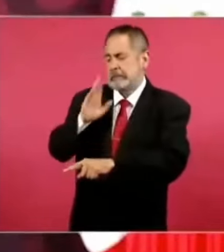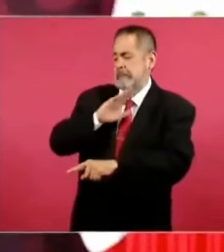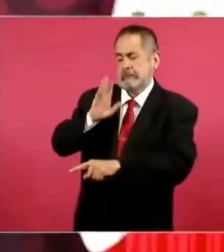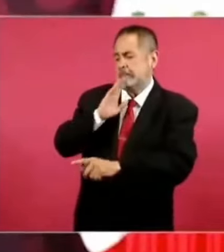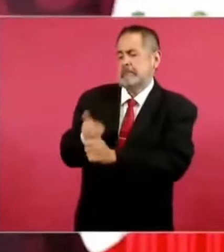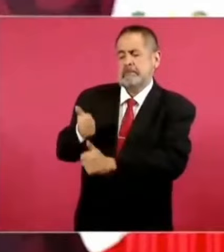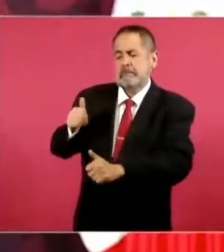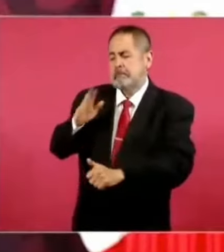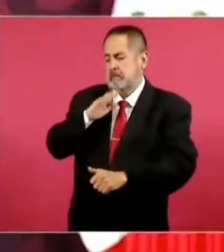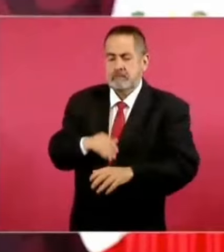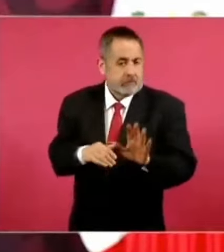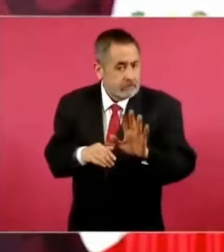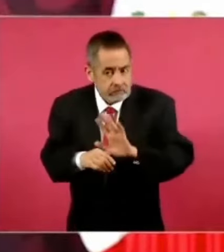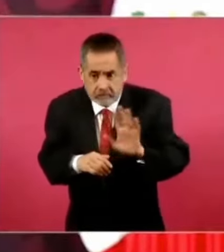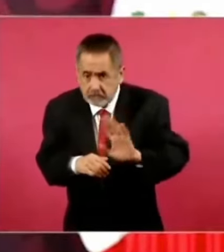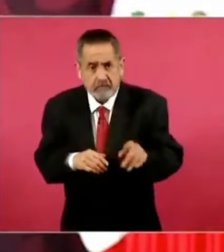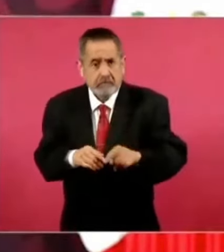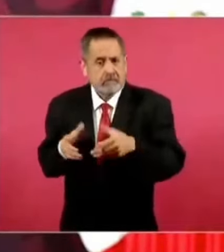No.